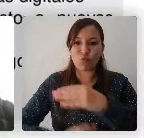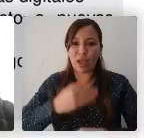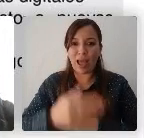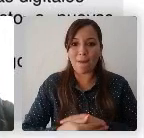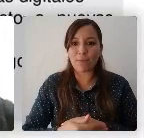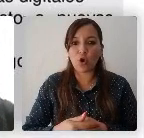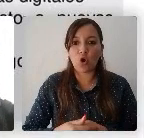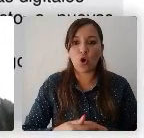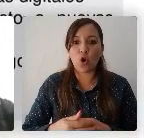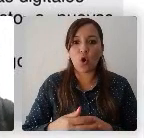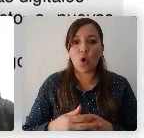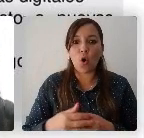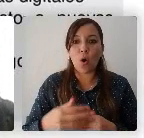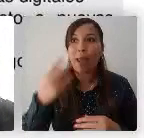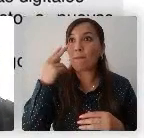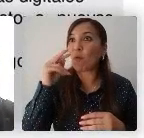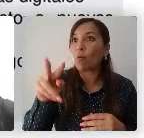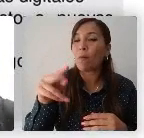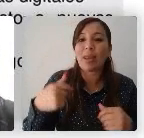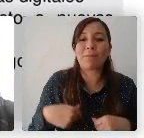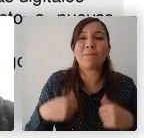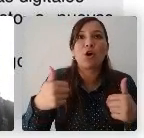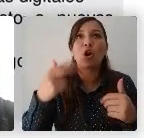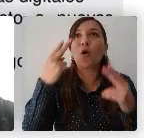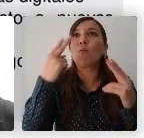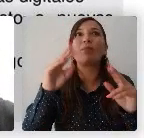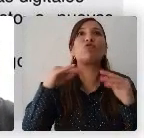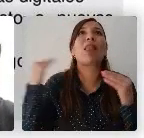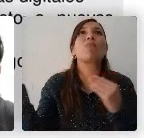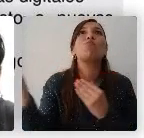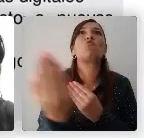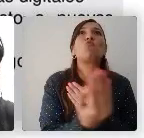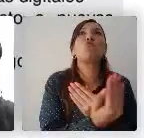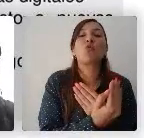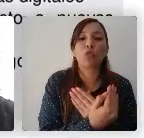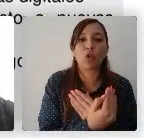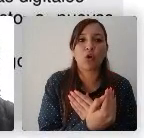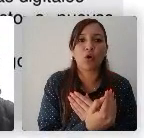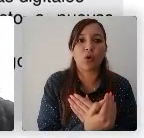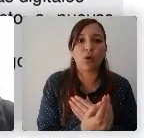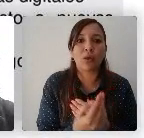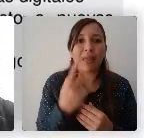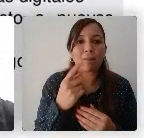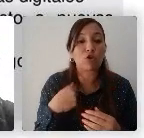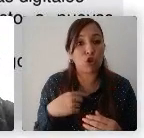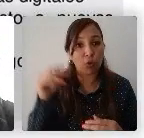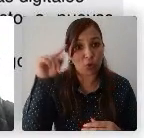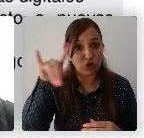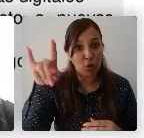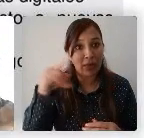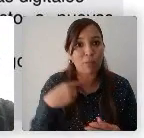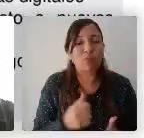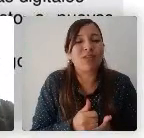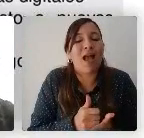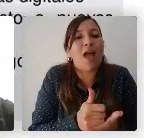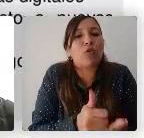nuestra percepción de cómo vemos el mundo, sino también a través de estos viajes podemos contribuir también a